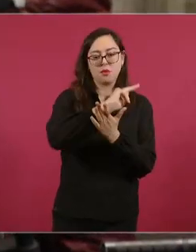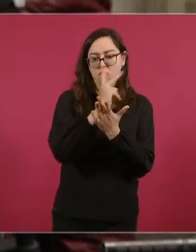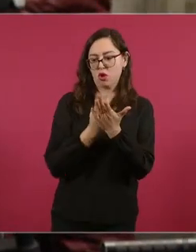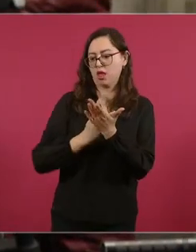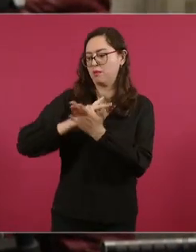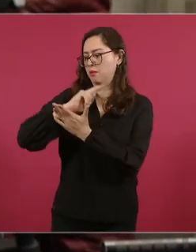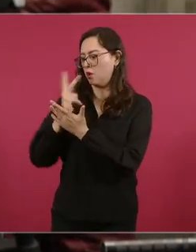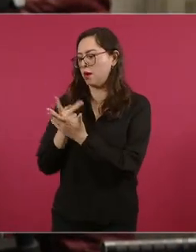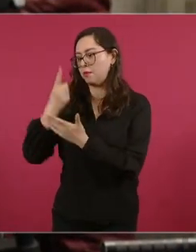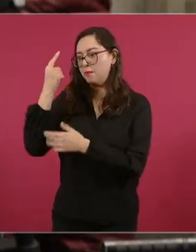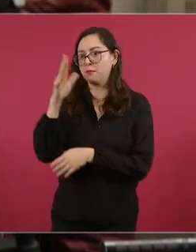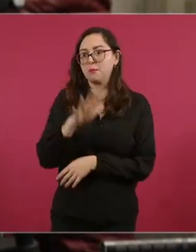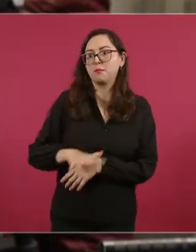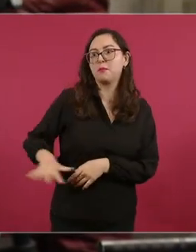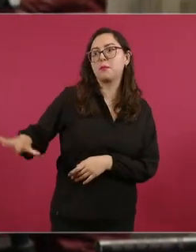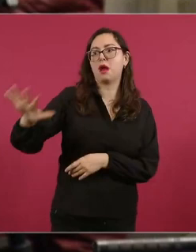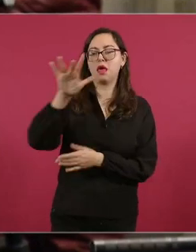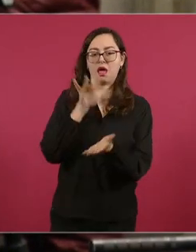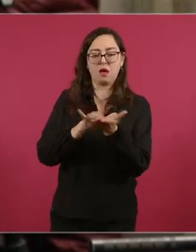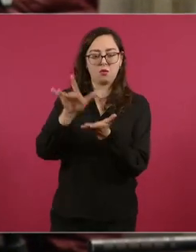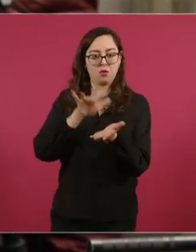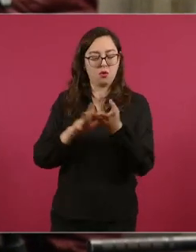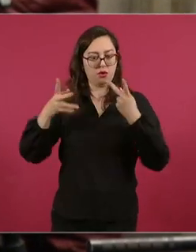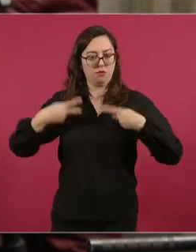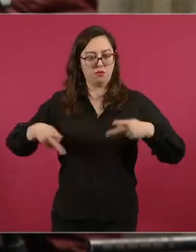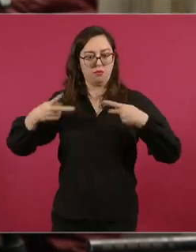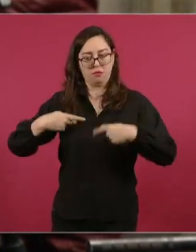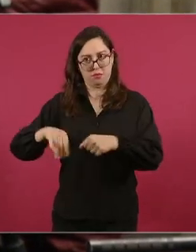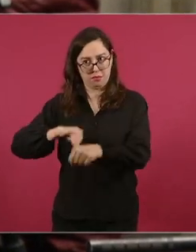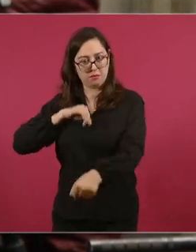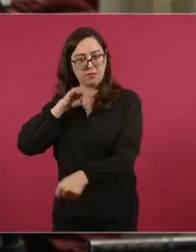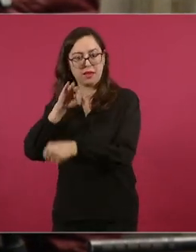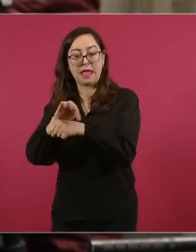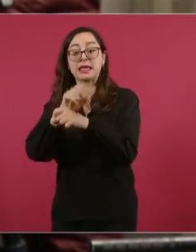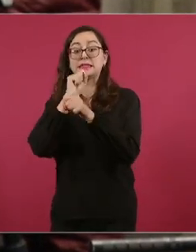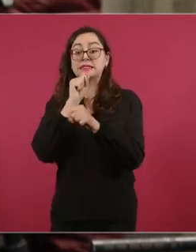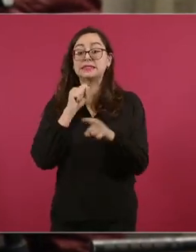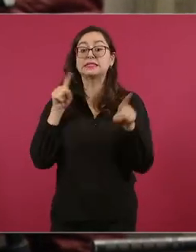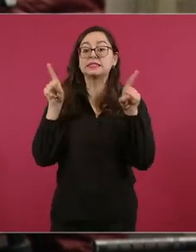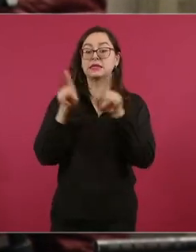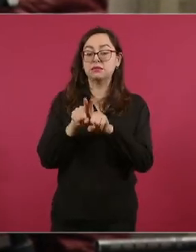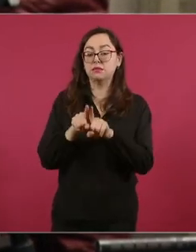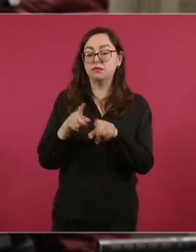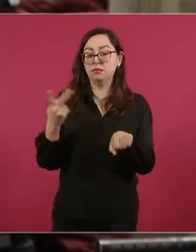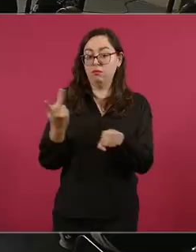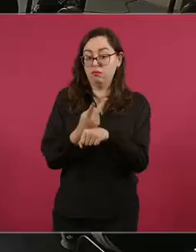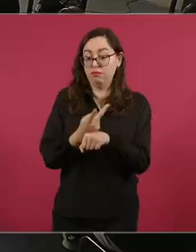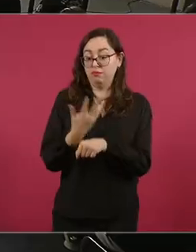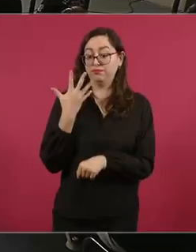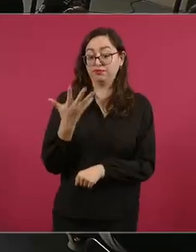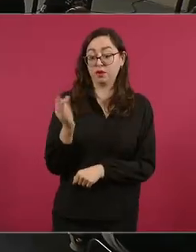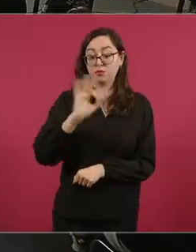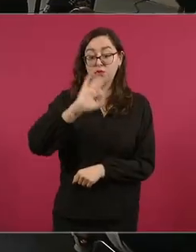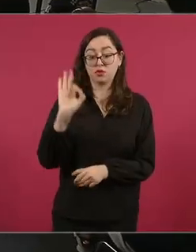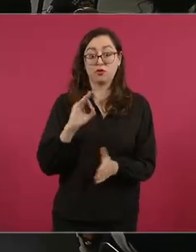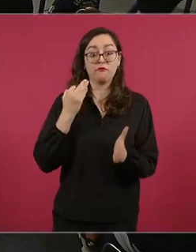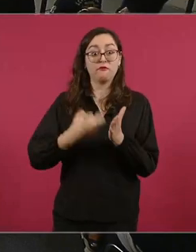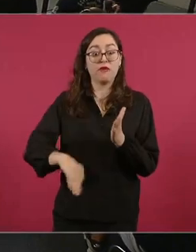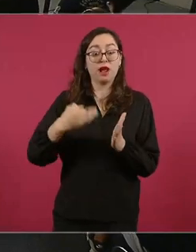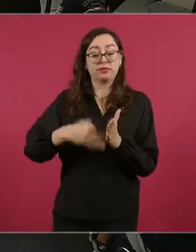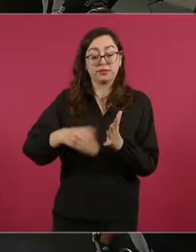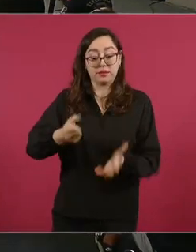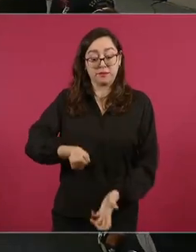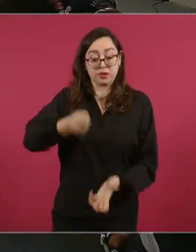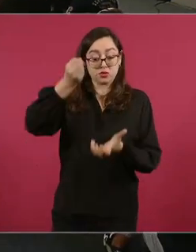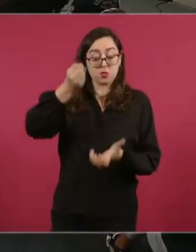a llegar a la población, también pues viene de la mano con un déficit que sería del 5%, y dado que, bueno, pues una gran